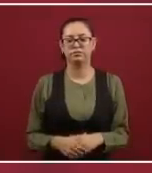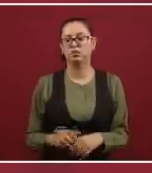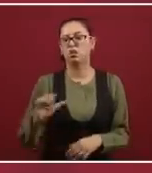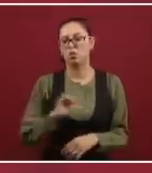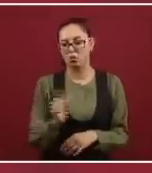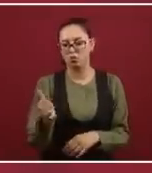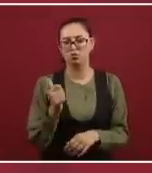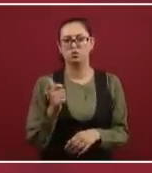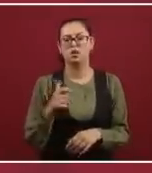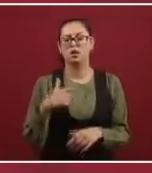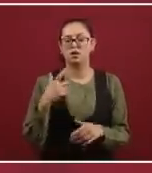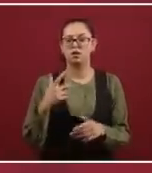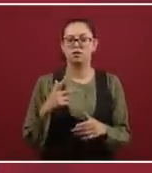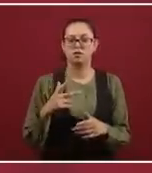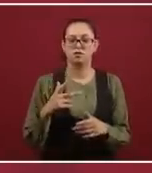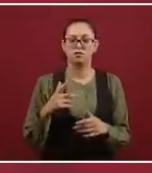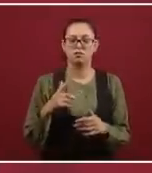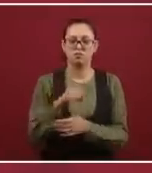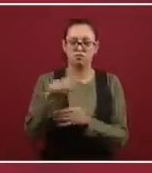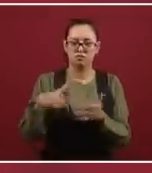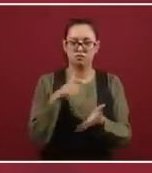hospitales de